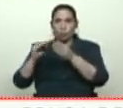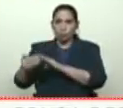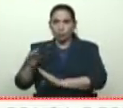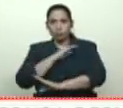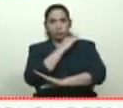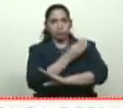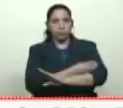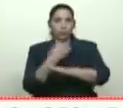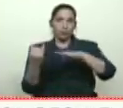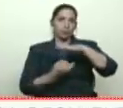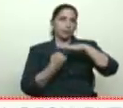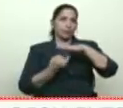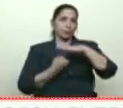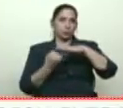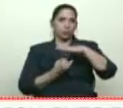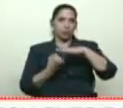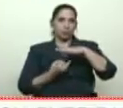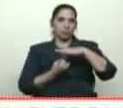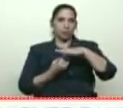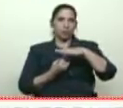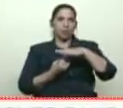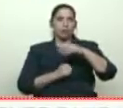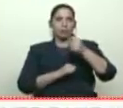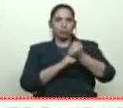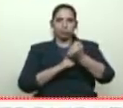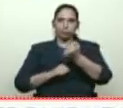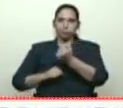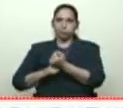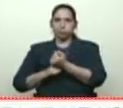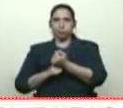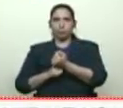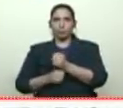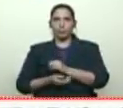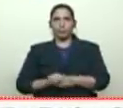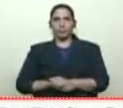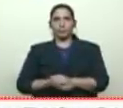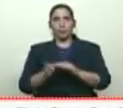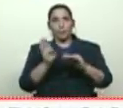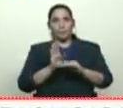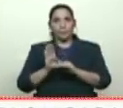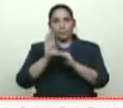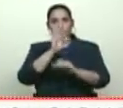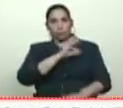fortaleciendo la institucionalidad y restableciendo la institucionalidad de protección